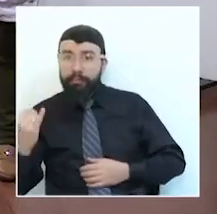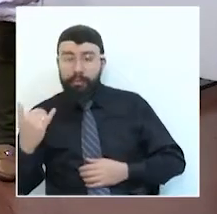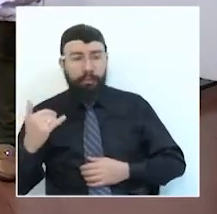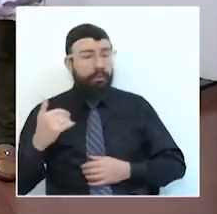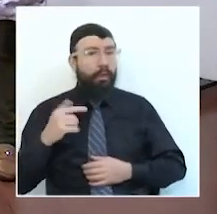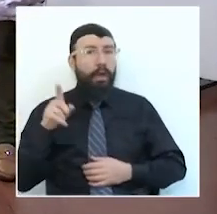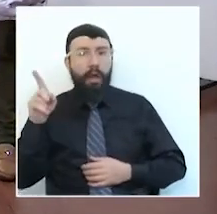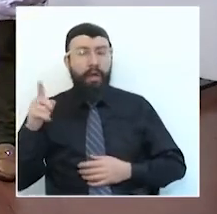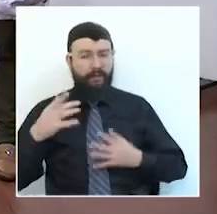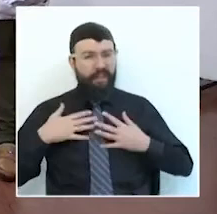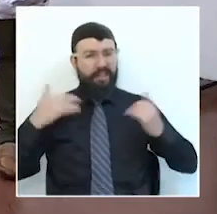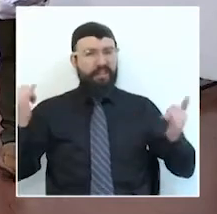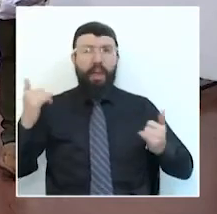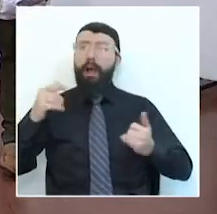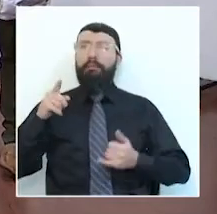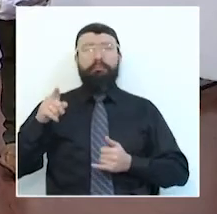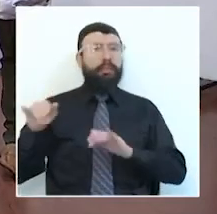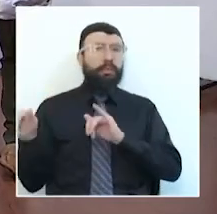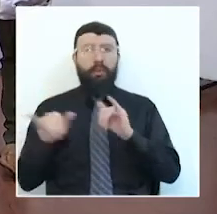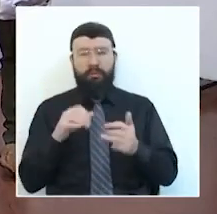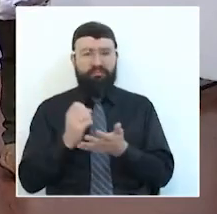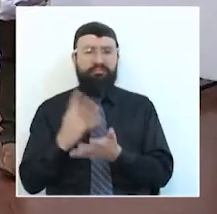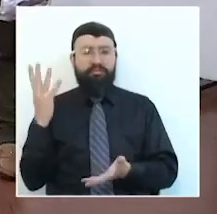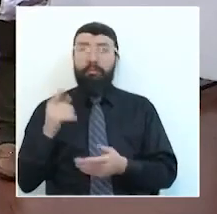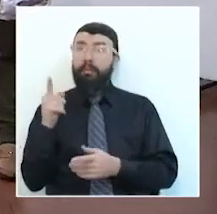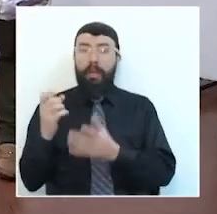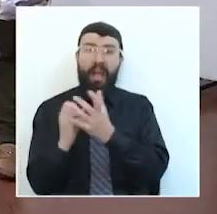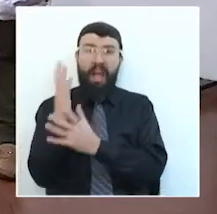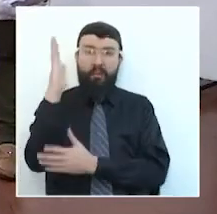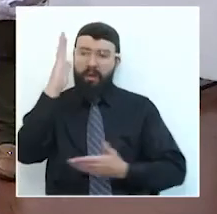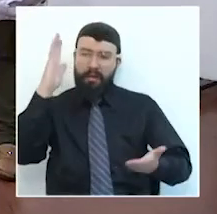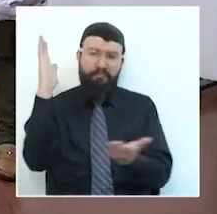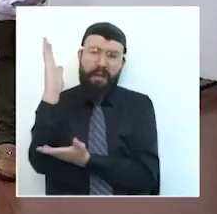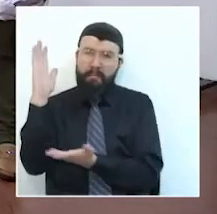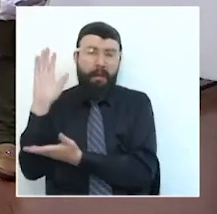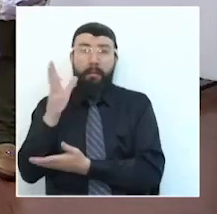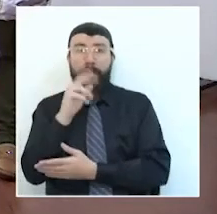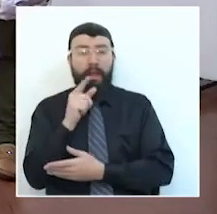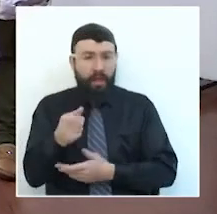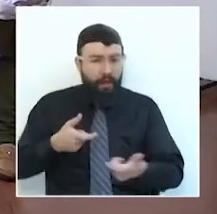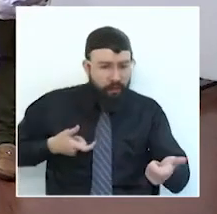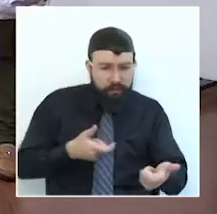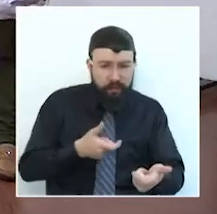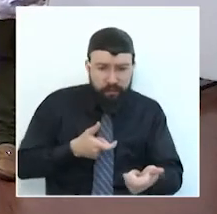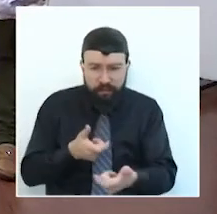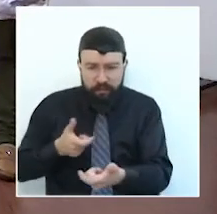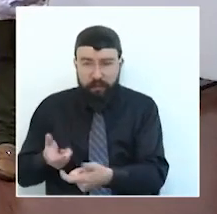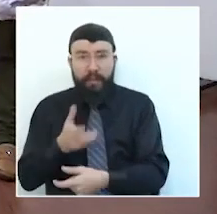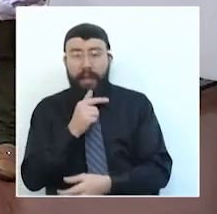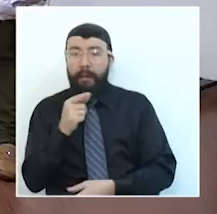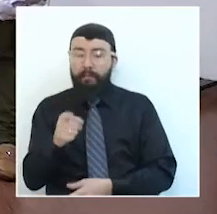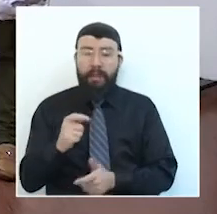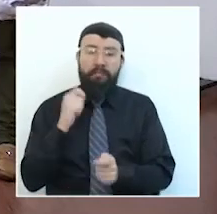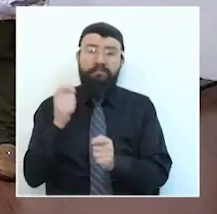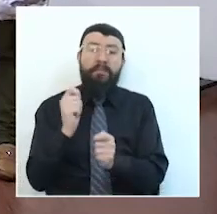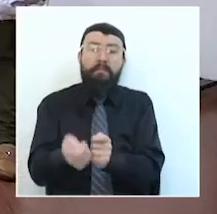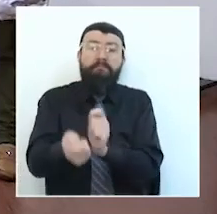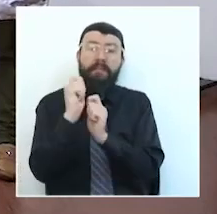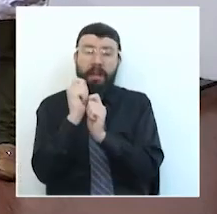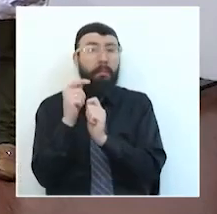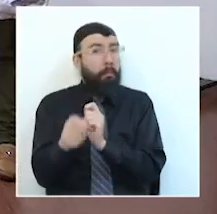pendiente de la felicidad no cortan árboles no utilizan fungicidas no pescan no matan